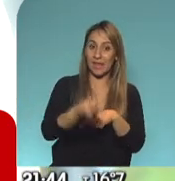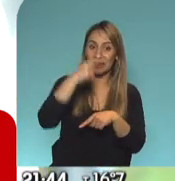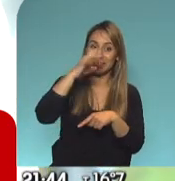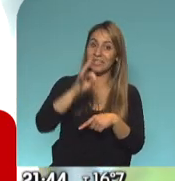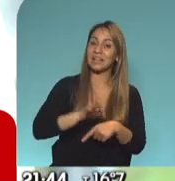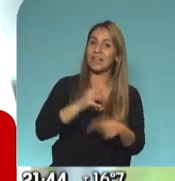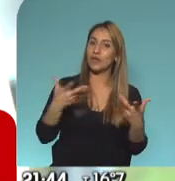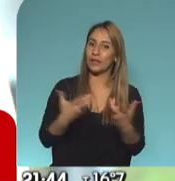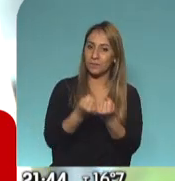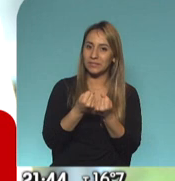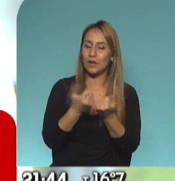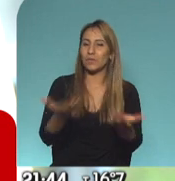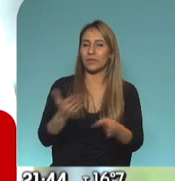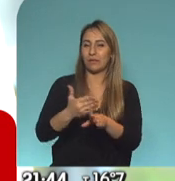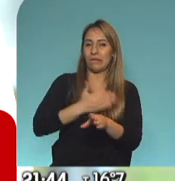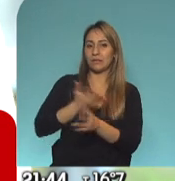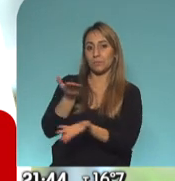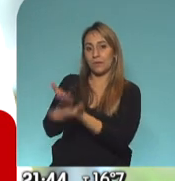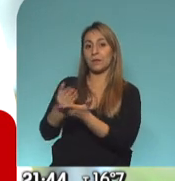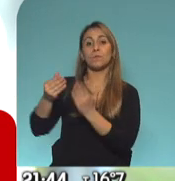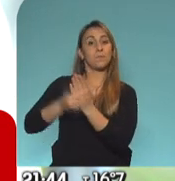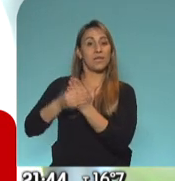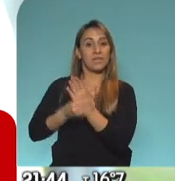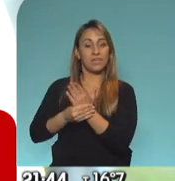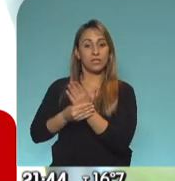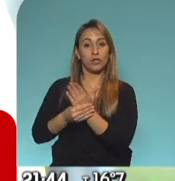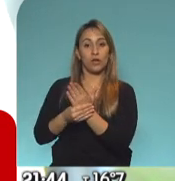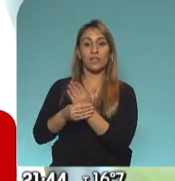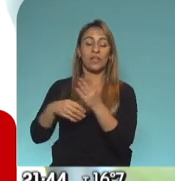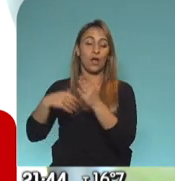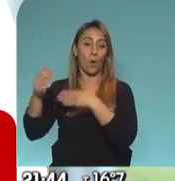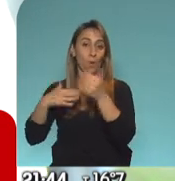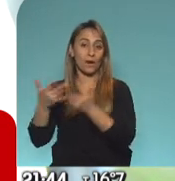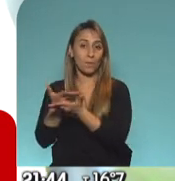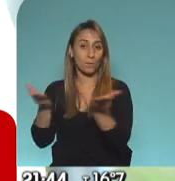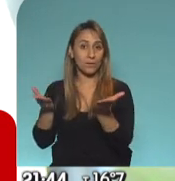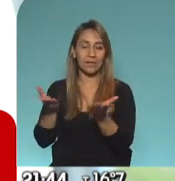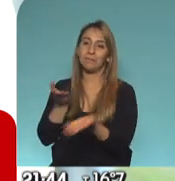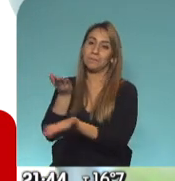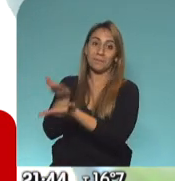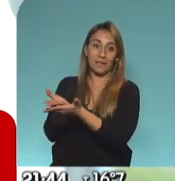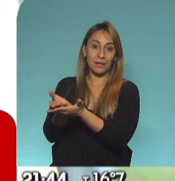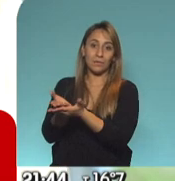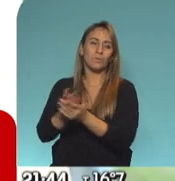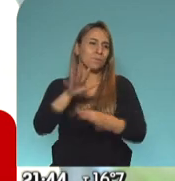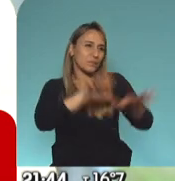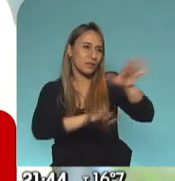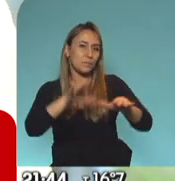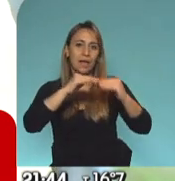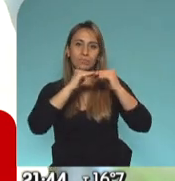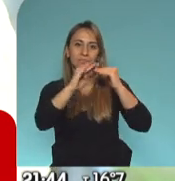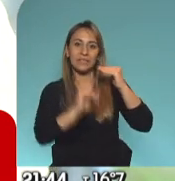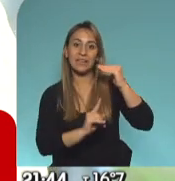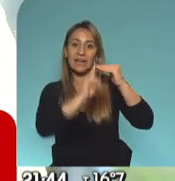pareció muy oportuno pedirle colaboración al ministro de Obras Públicas para que esta terraza